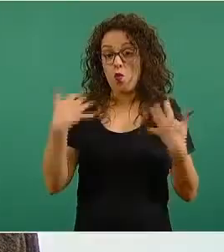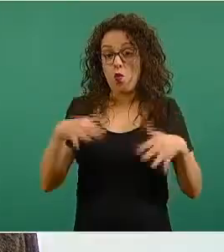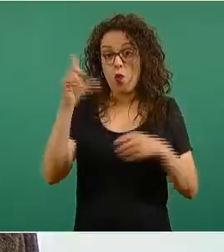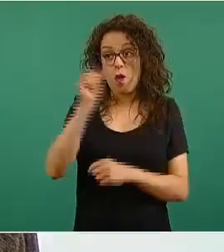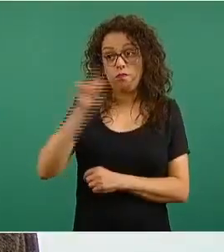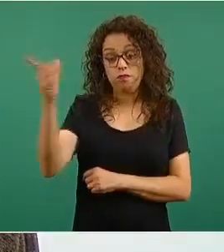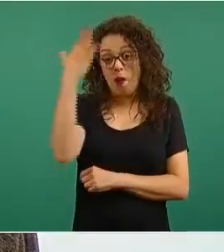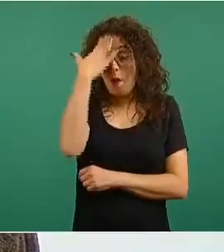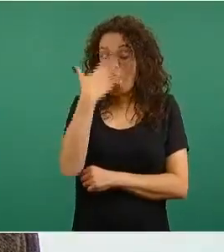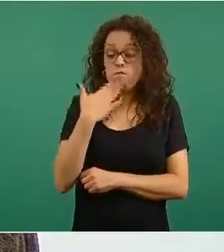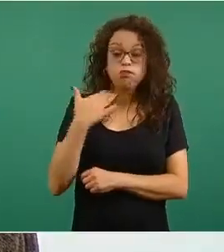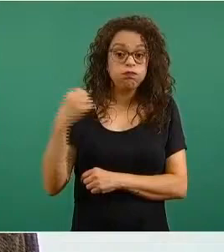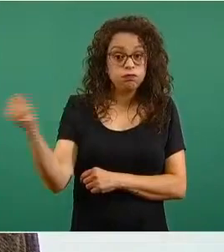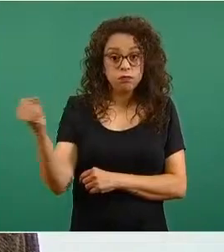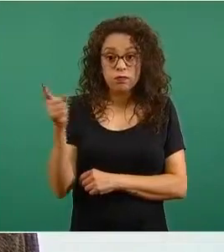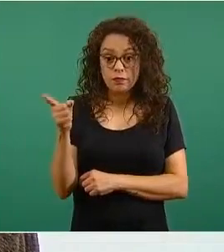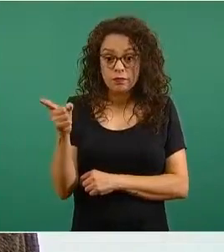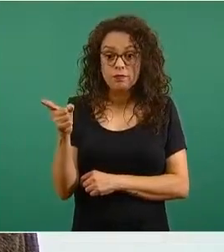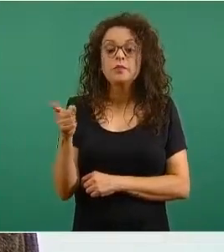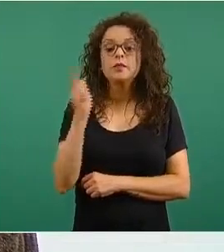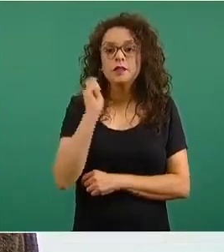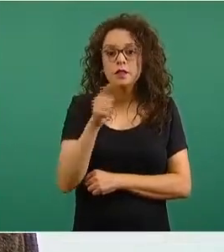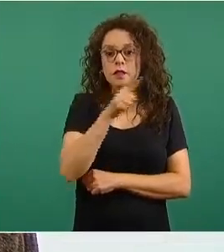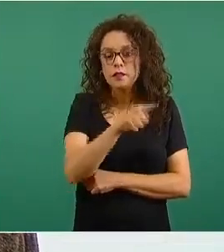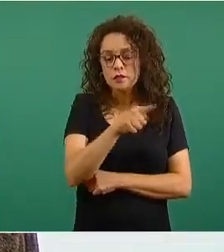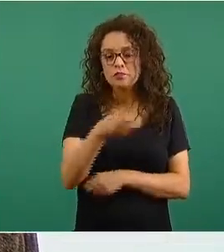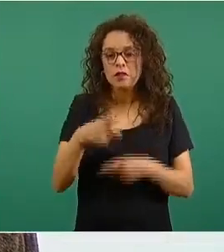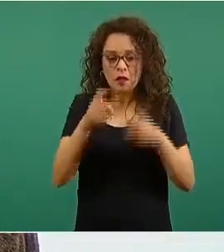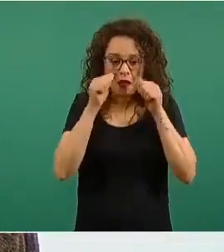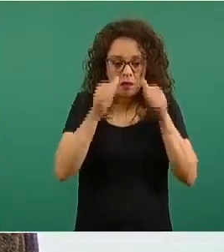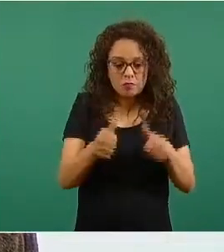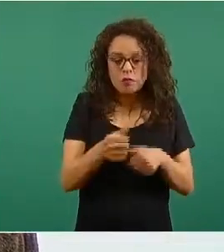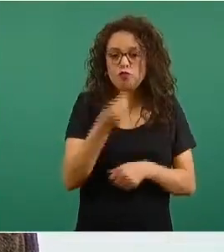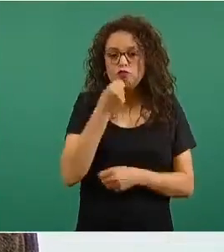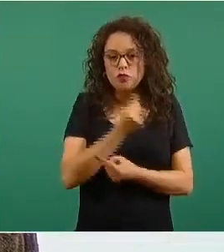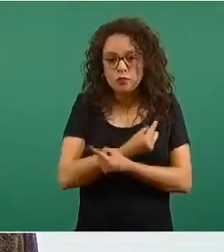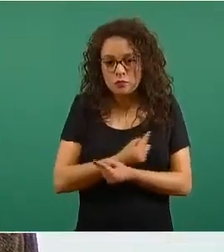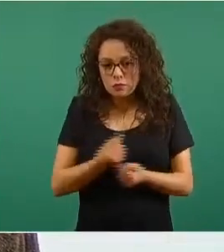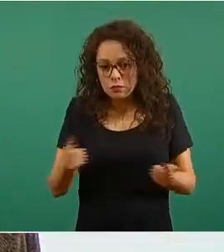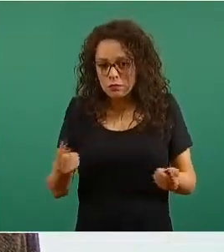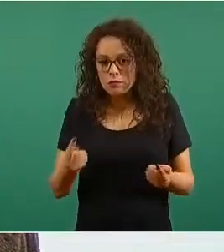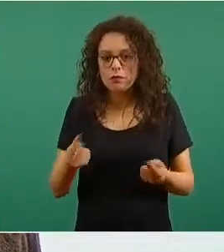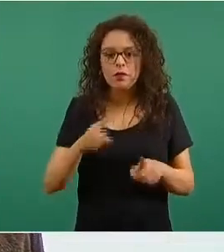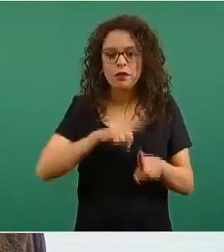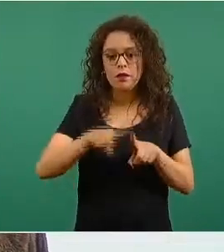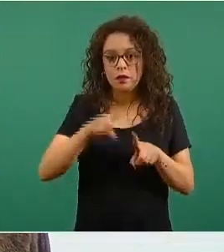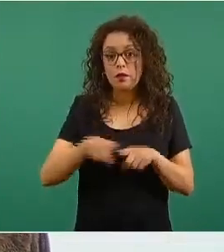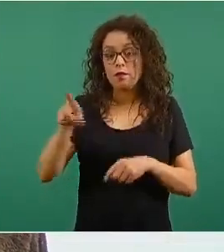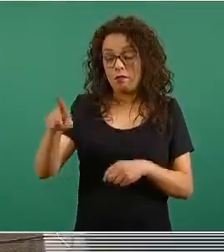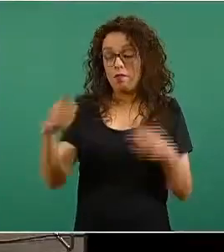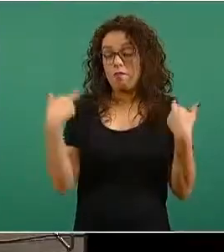académica, pediatra, infectóloga, maestra y doctora en ciencias.